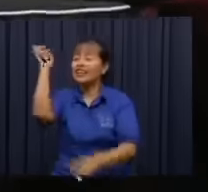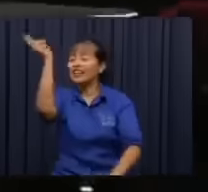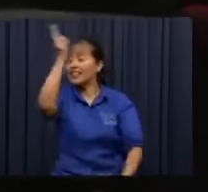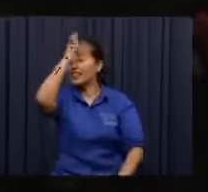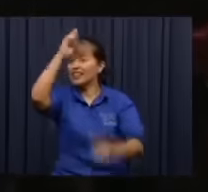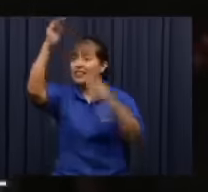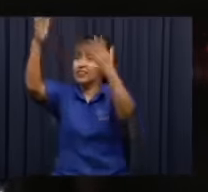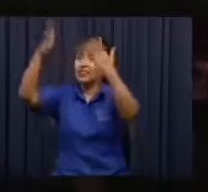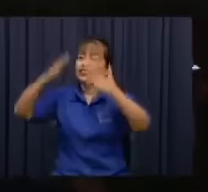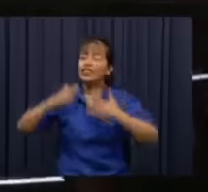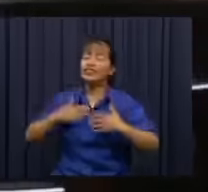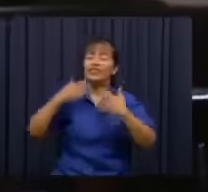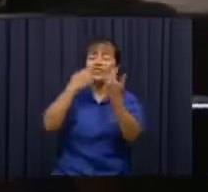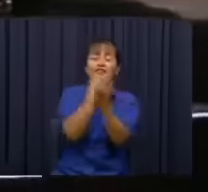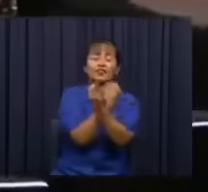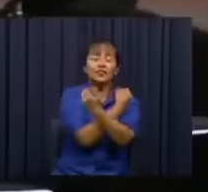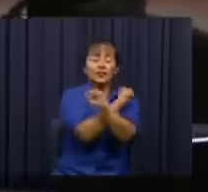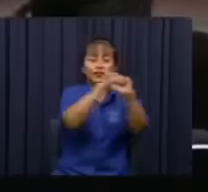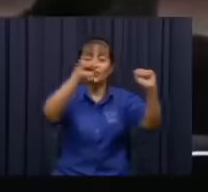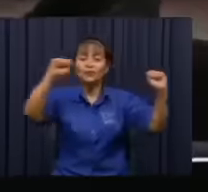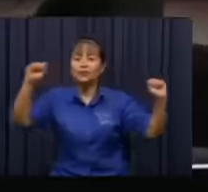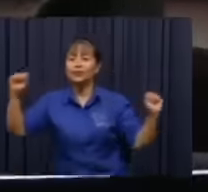que me ha salvado.